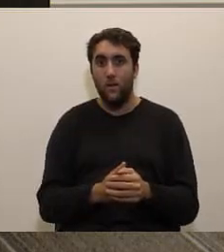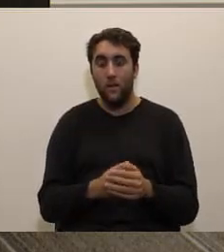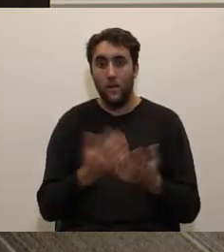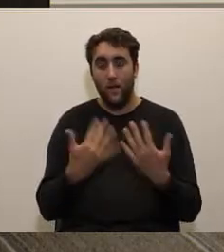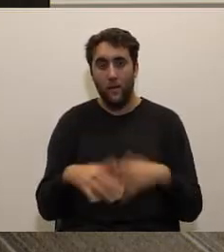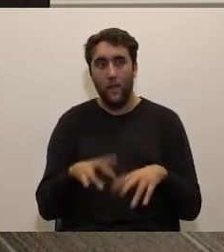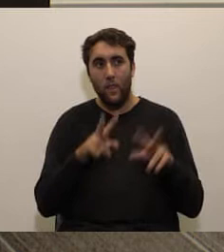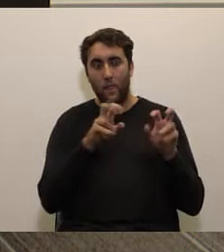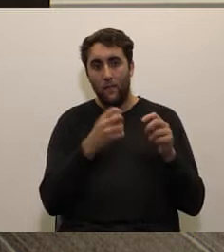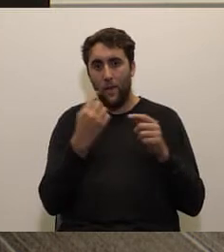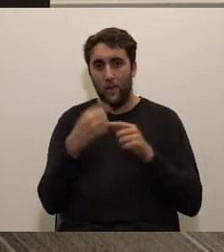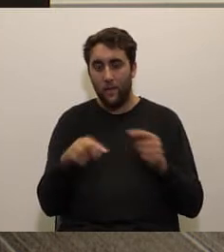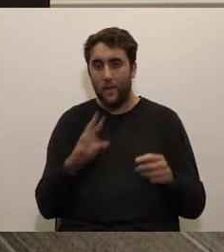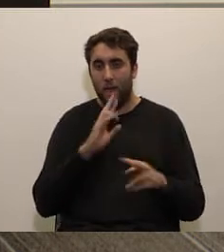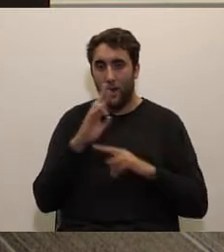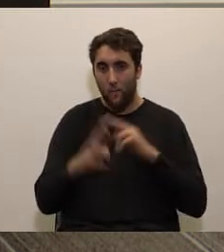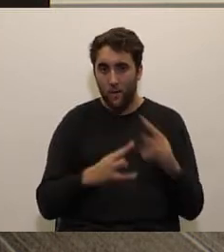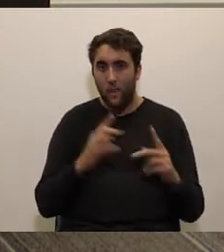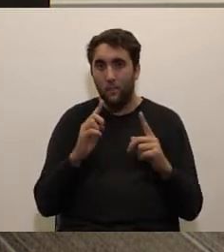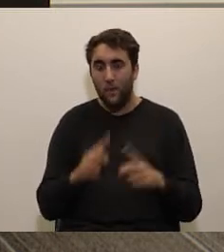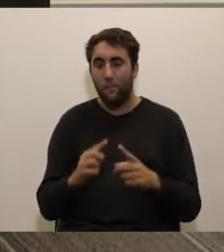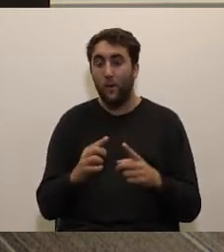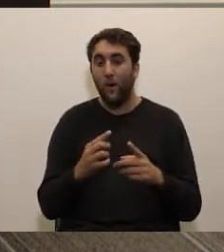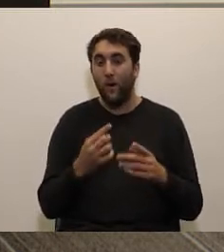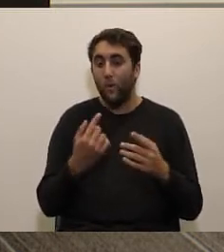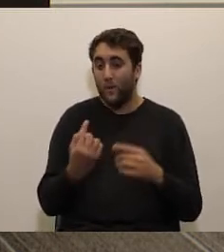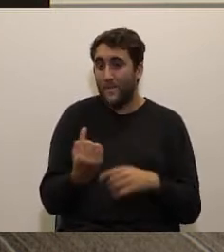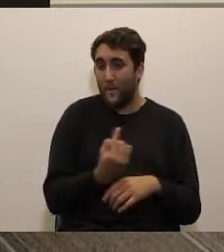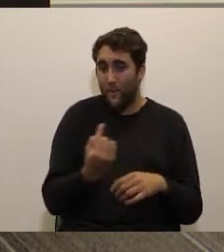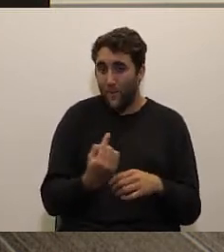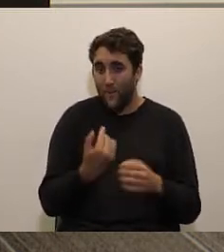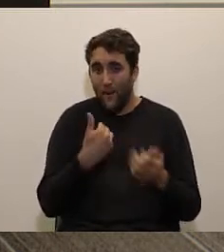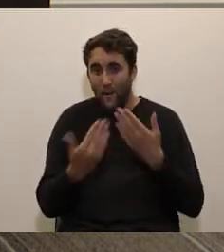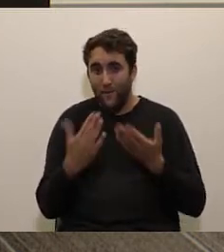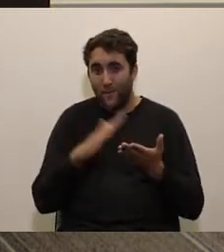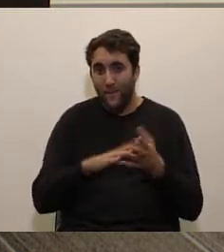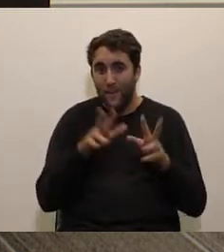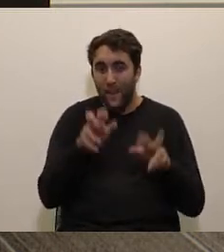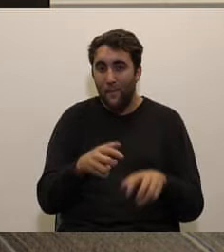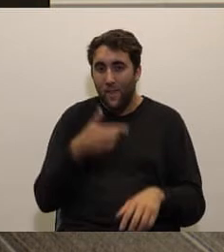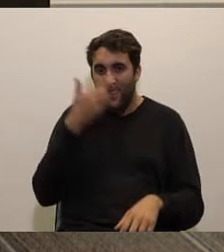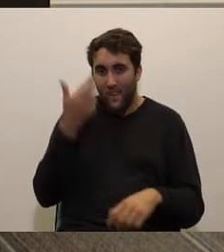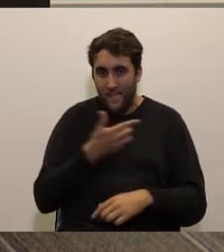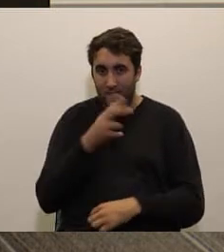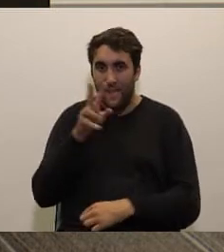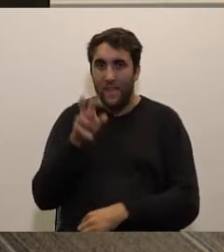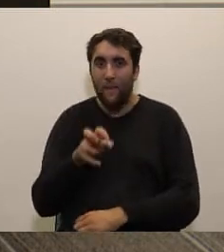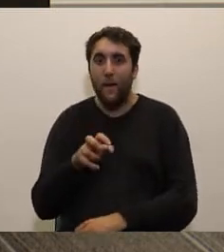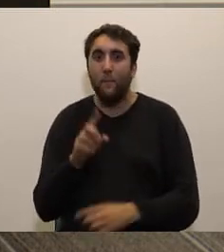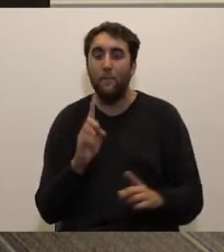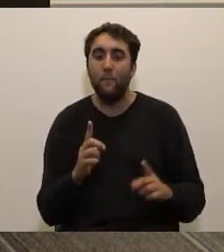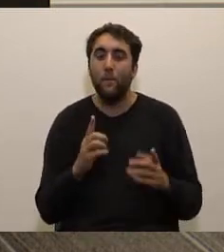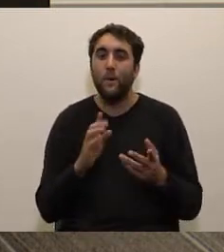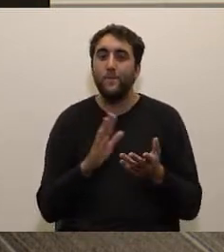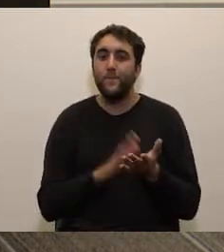Sobrevoló como en varias respuestas y estábamos hablando en un segundito ahí justo sobre un tema que no es menor, que tiene que ver